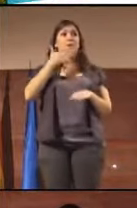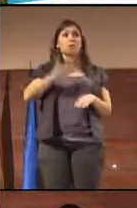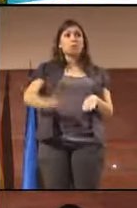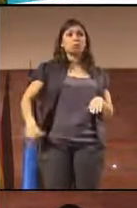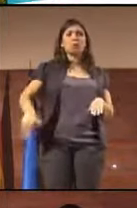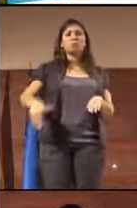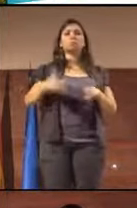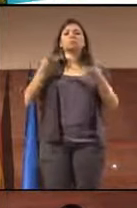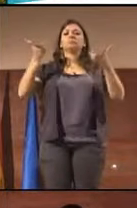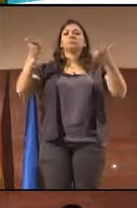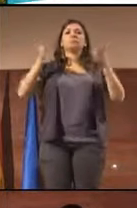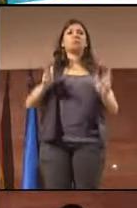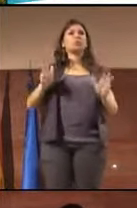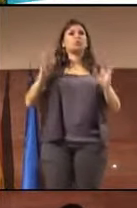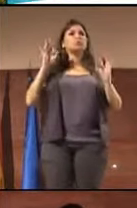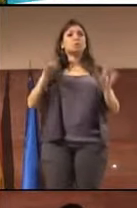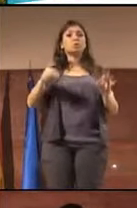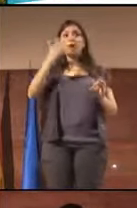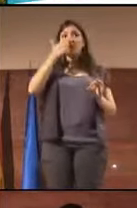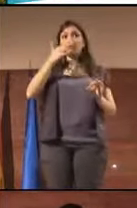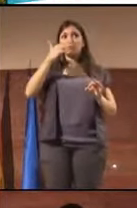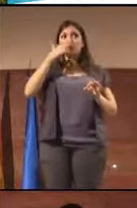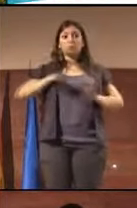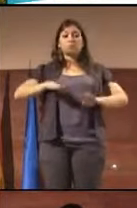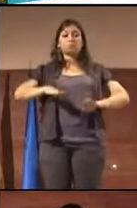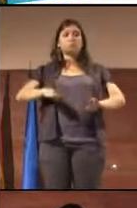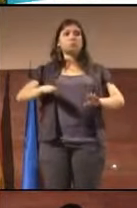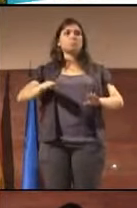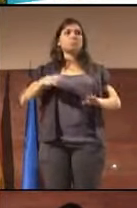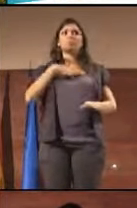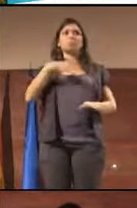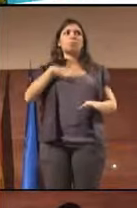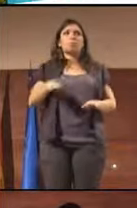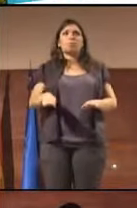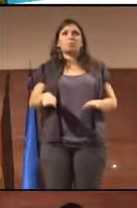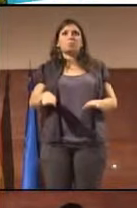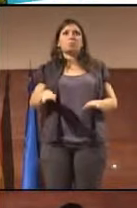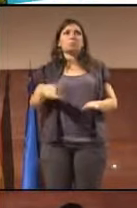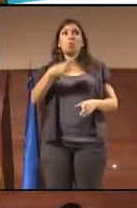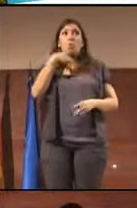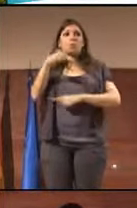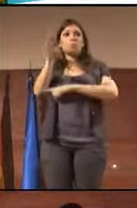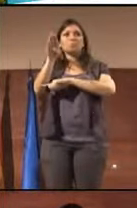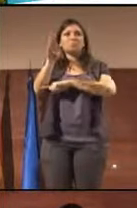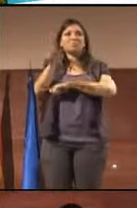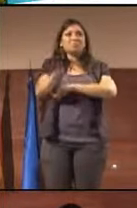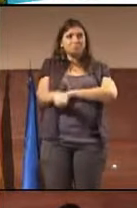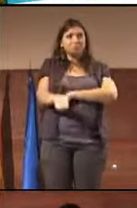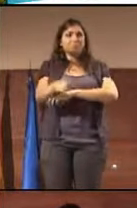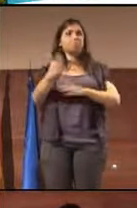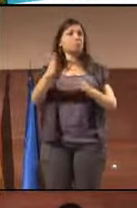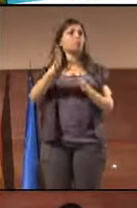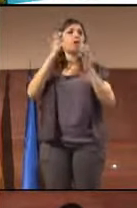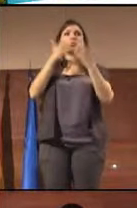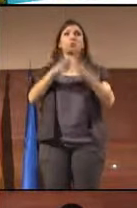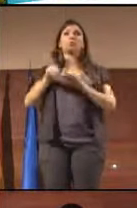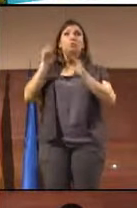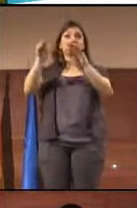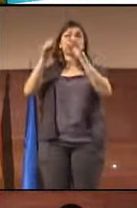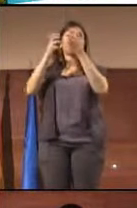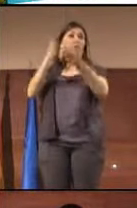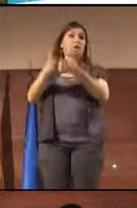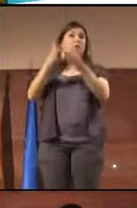era suficiente como para que él tocase el suelo y estuviese la pierna apoyada. Entonces, directamente el fabricante, o sea,